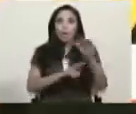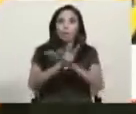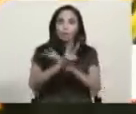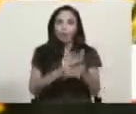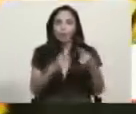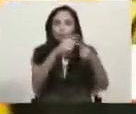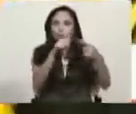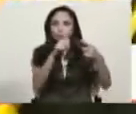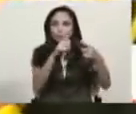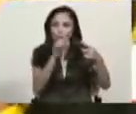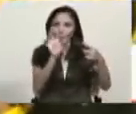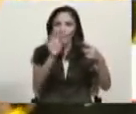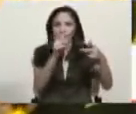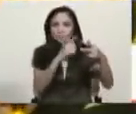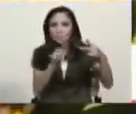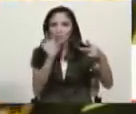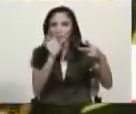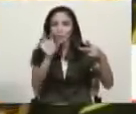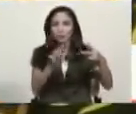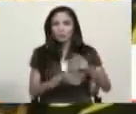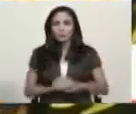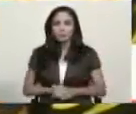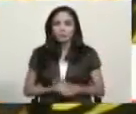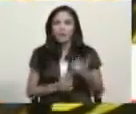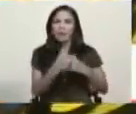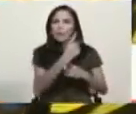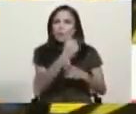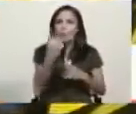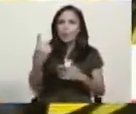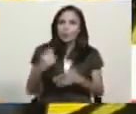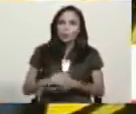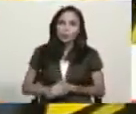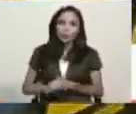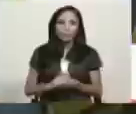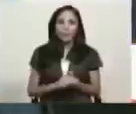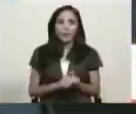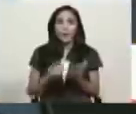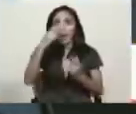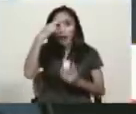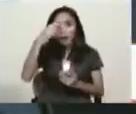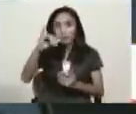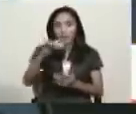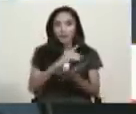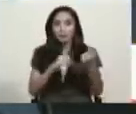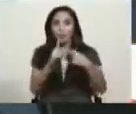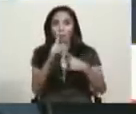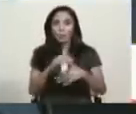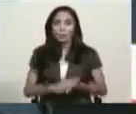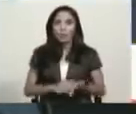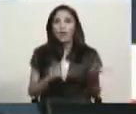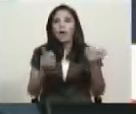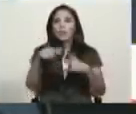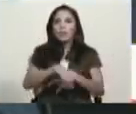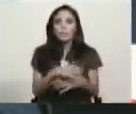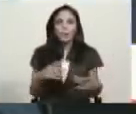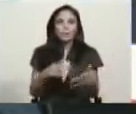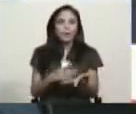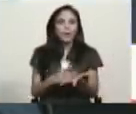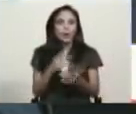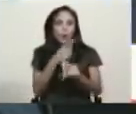Antigua y Barbuda, 1 de Granada, 1 de Guyana, 1 de Haití y un hermano de Palestina.